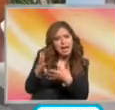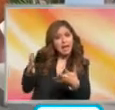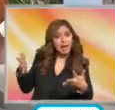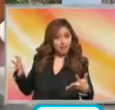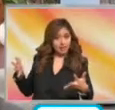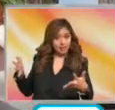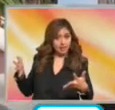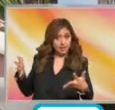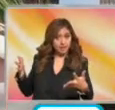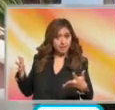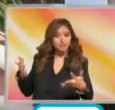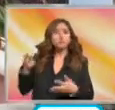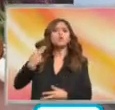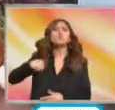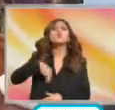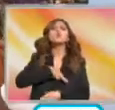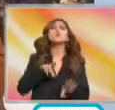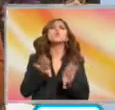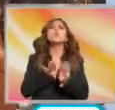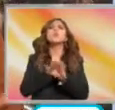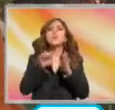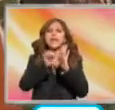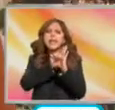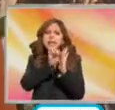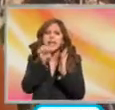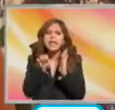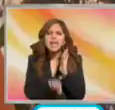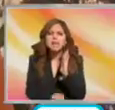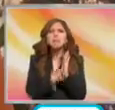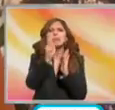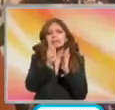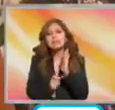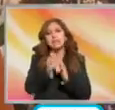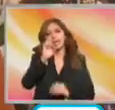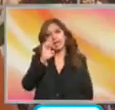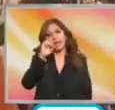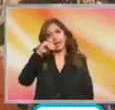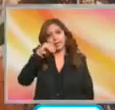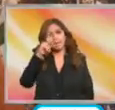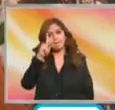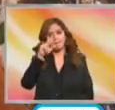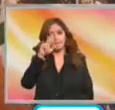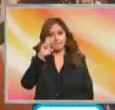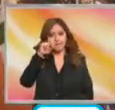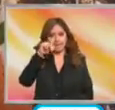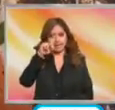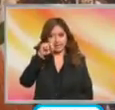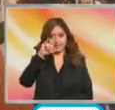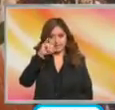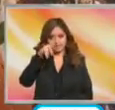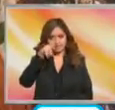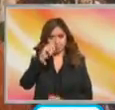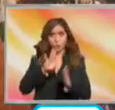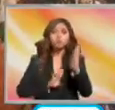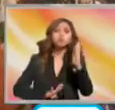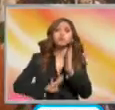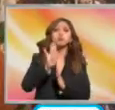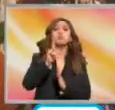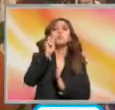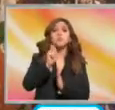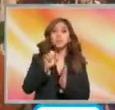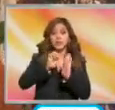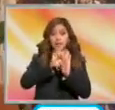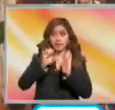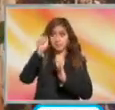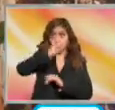lo podemos nosotros ejemplificar hacia lo que es un emprendimiento, Ok. ¿sí? El éxito, el negocio es lo que